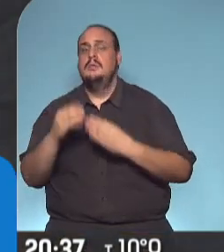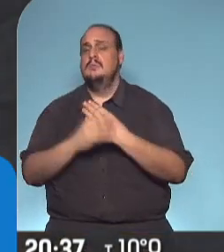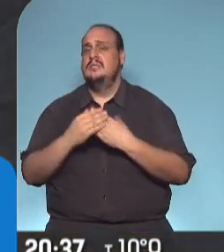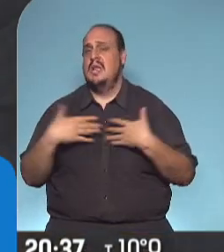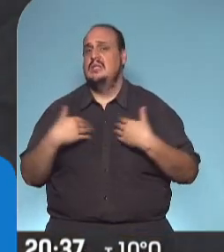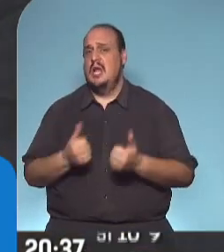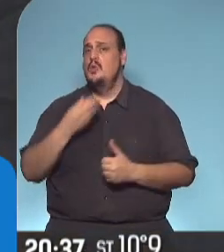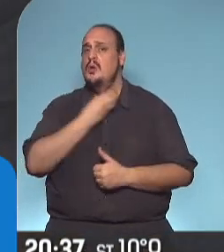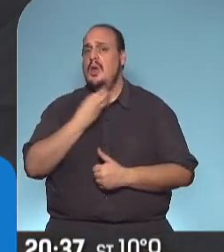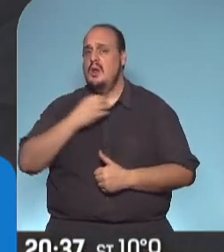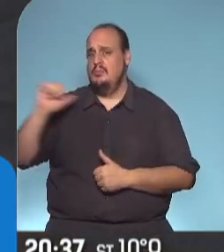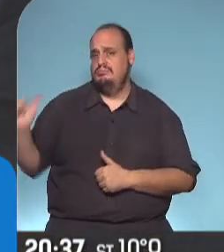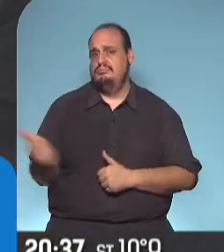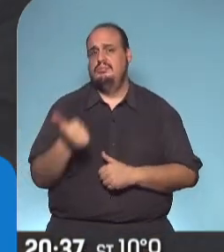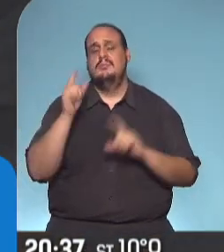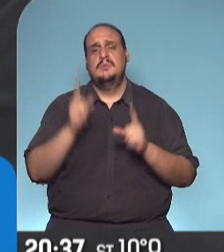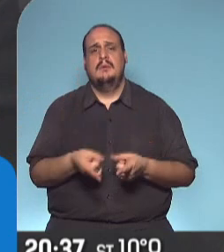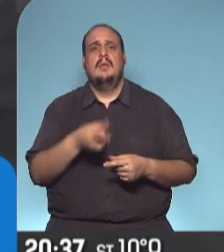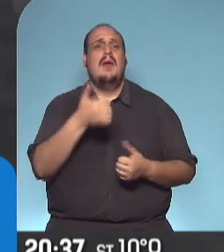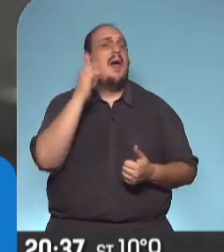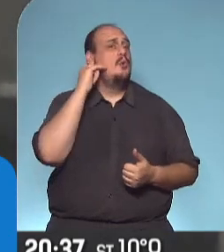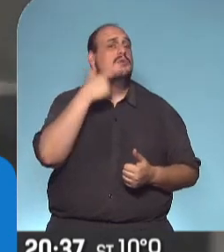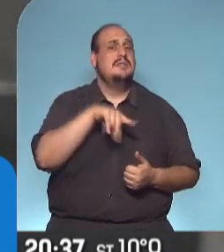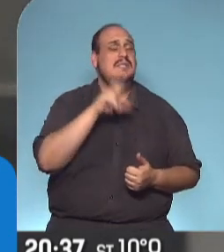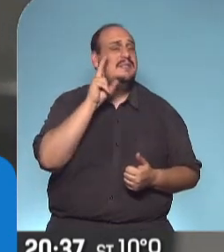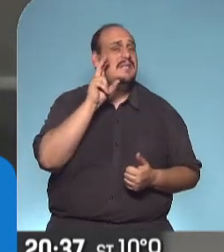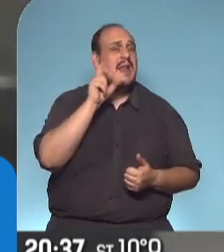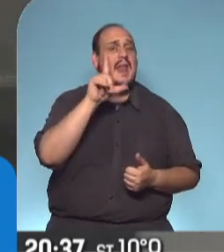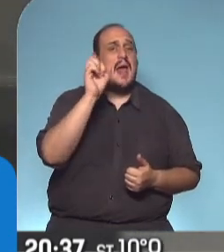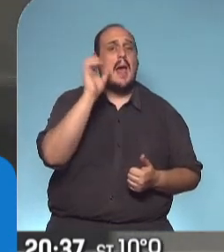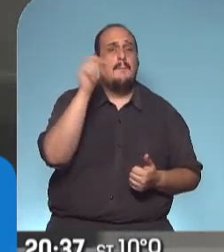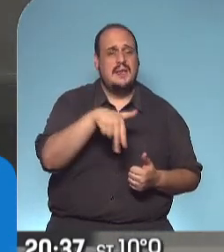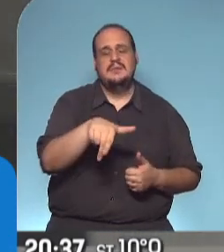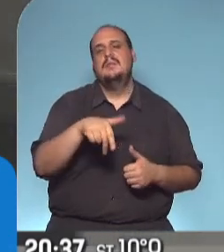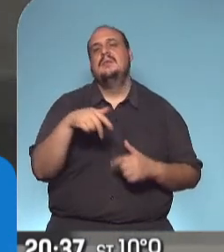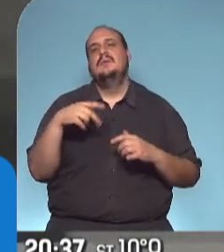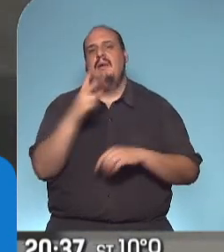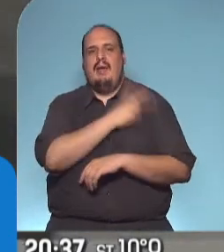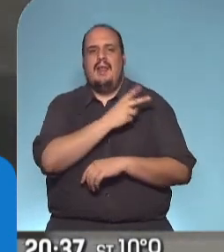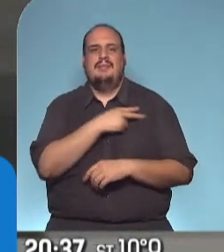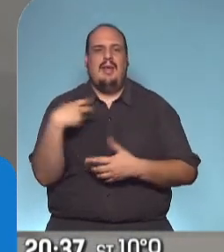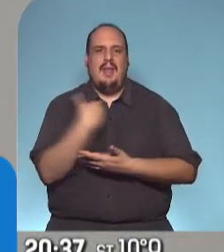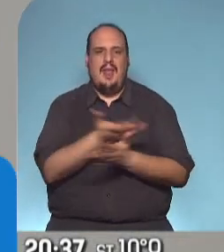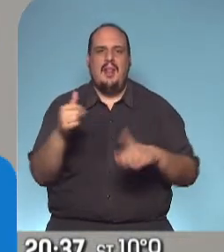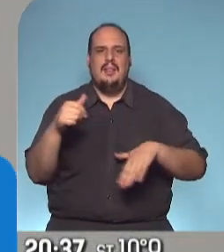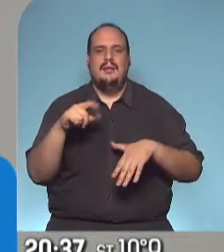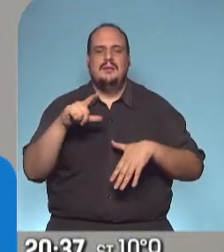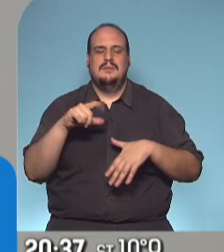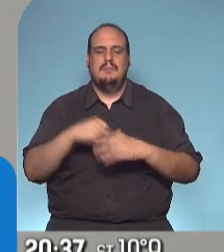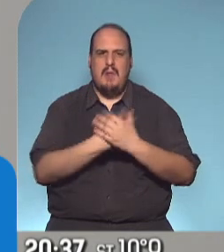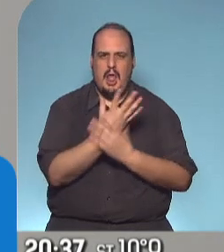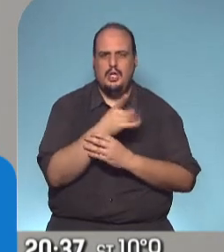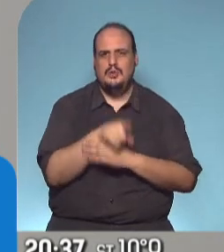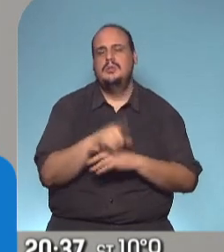gonzález garcía el presidente se reunió con agustín lamas gerente general para el cono sur de astrazéneca germán de la llave director de